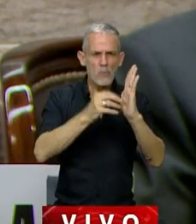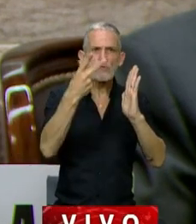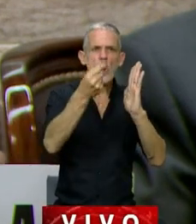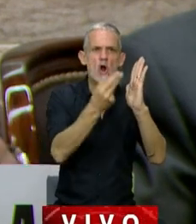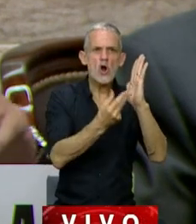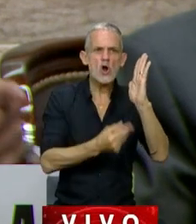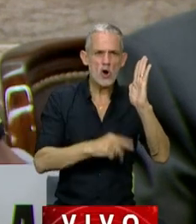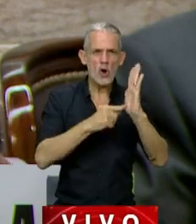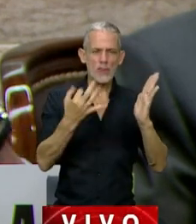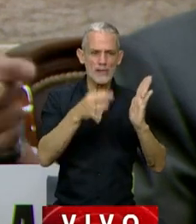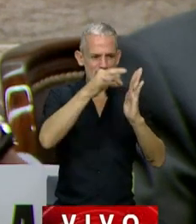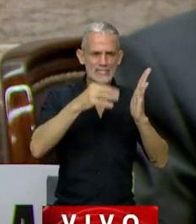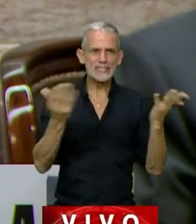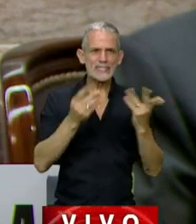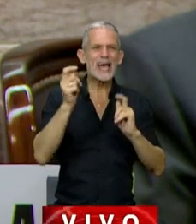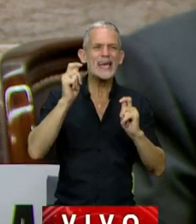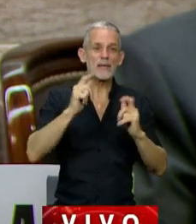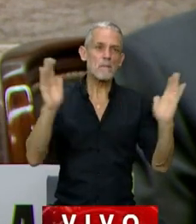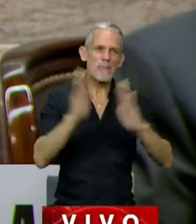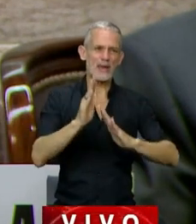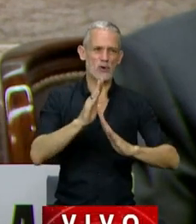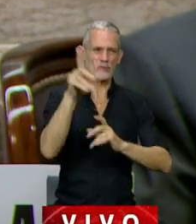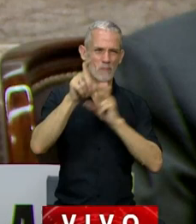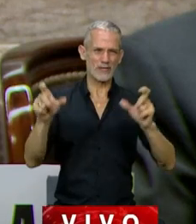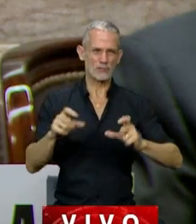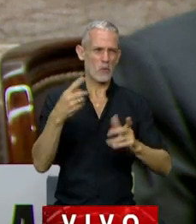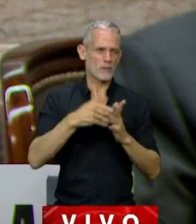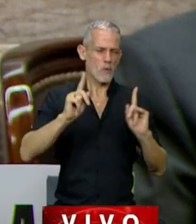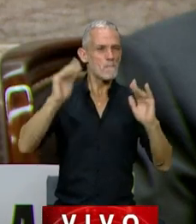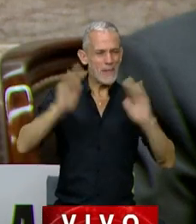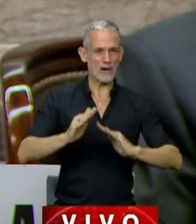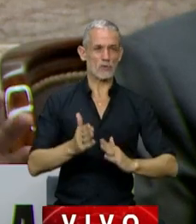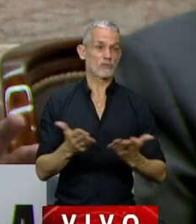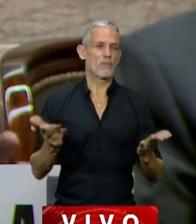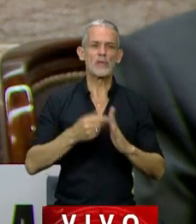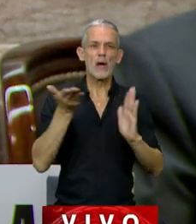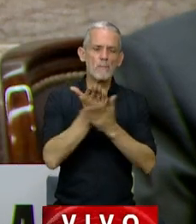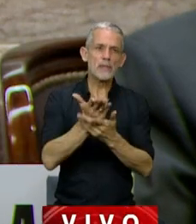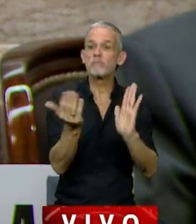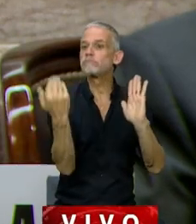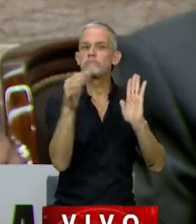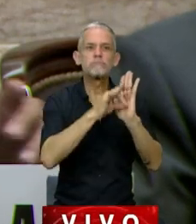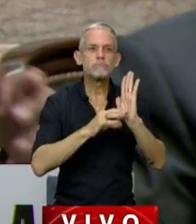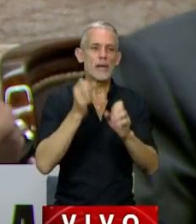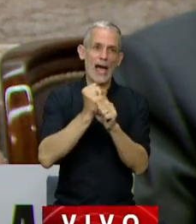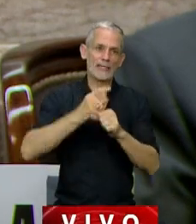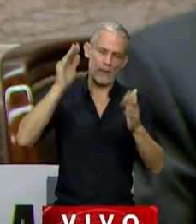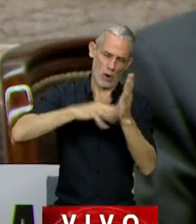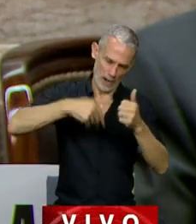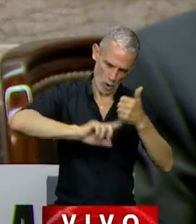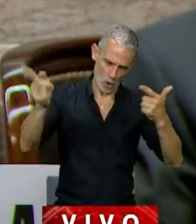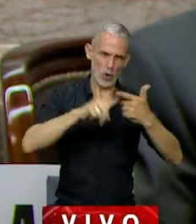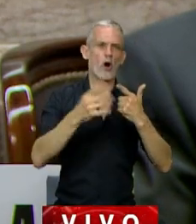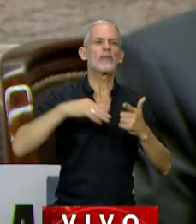que quizá acá alcance a mucho menos. Exigen de todo: no poseer trabajo registrado,